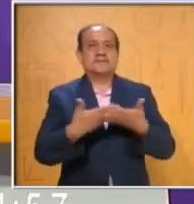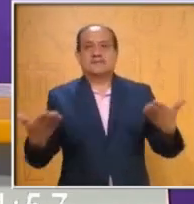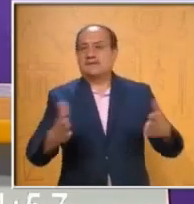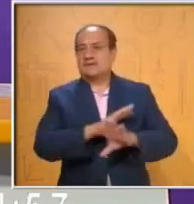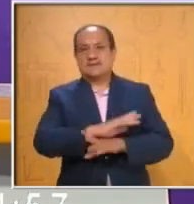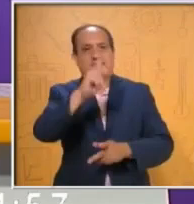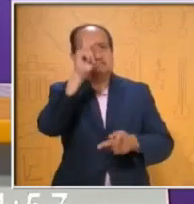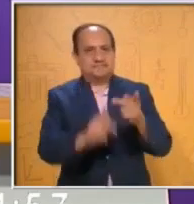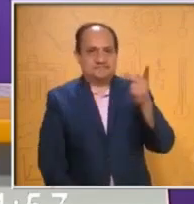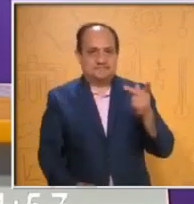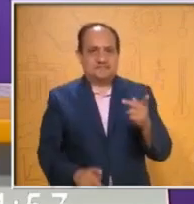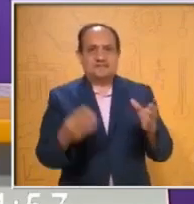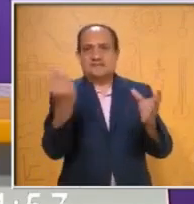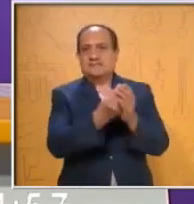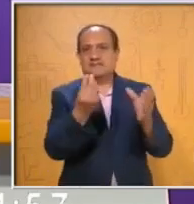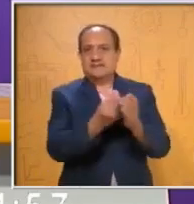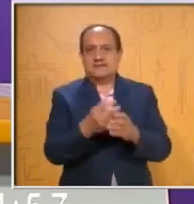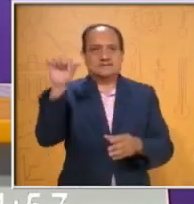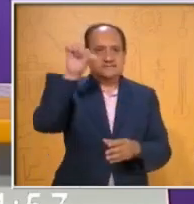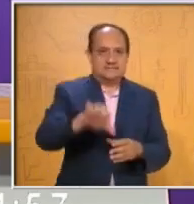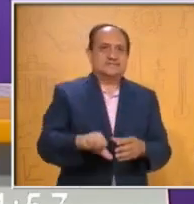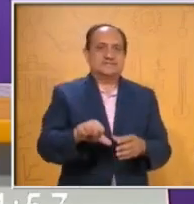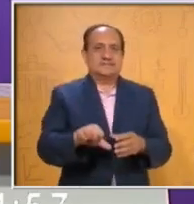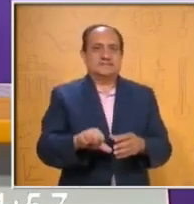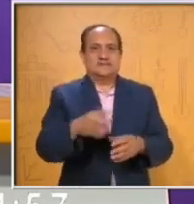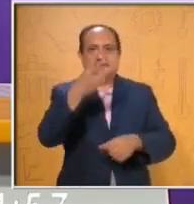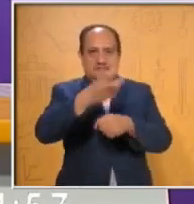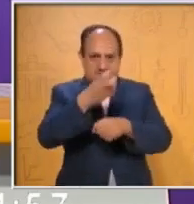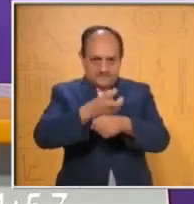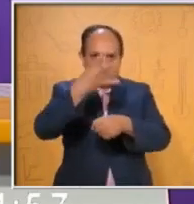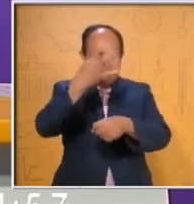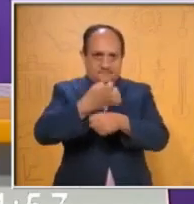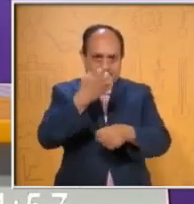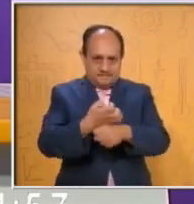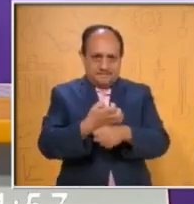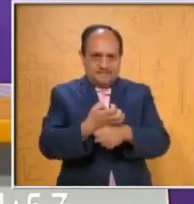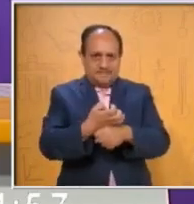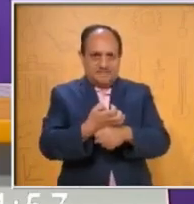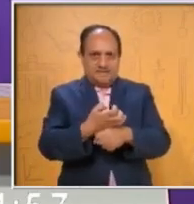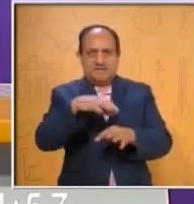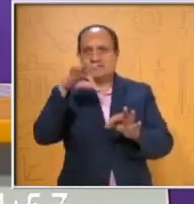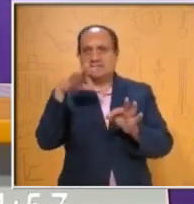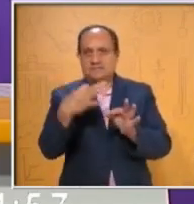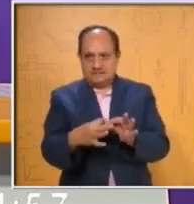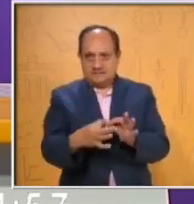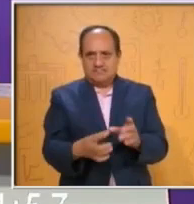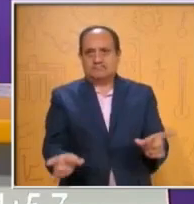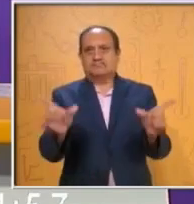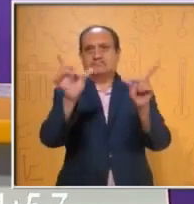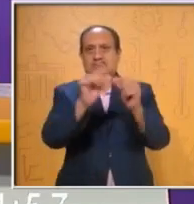aquí terminamos las clases del día de hoy para tercero y cuarto, que concluimos con